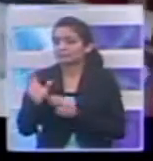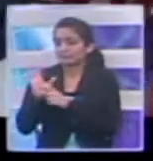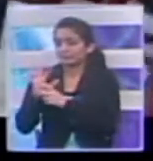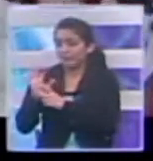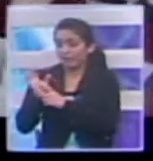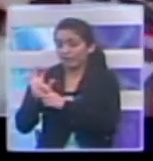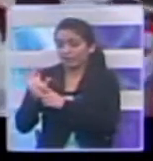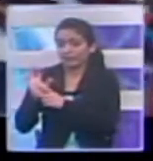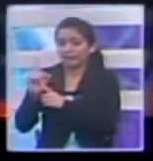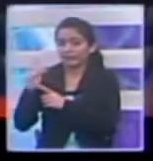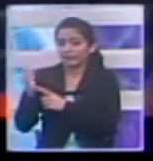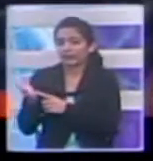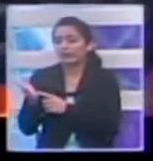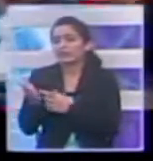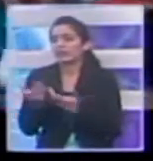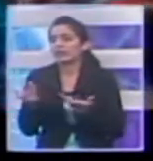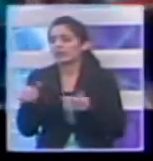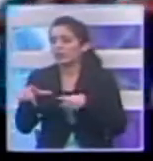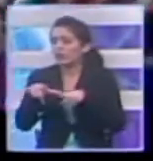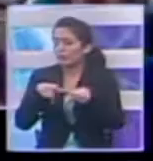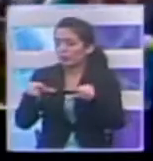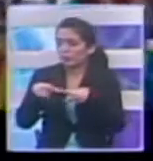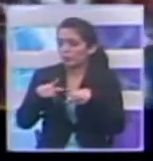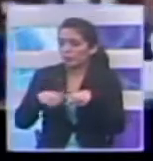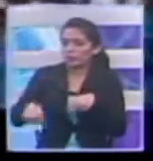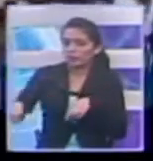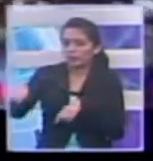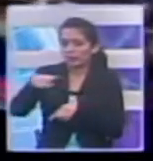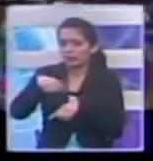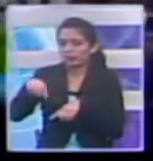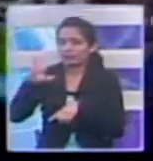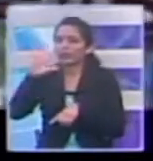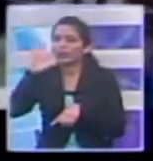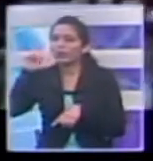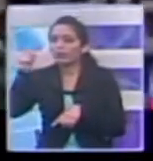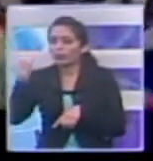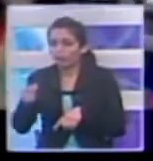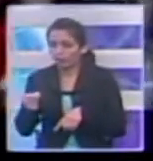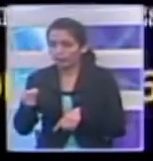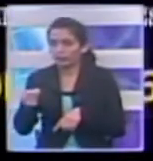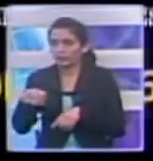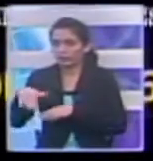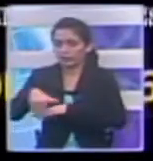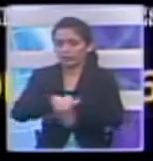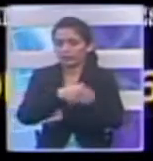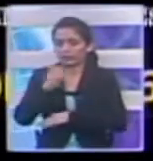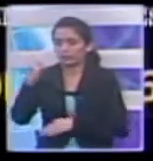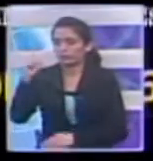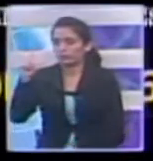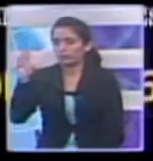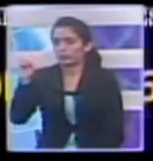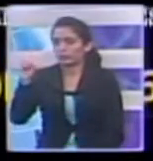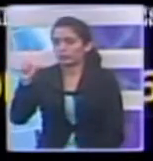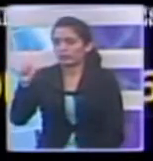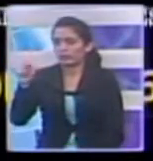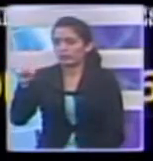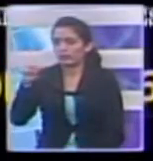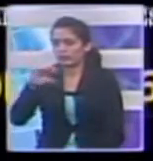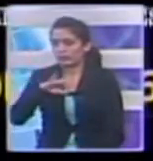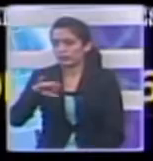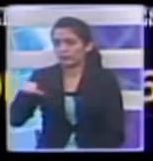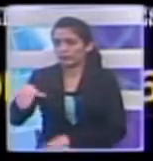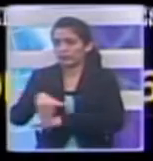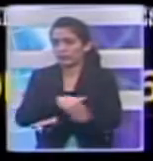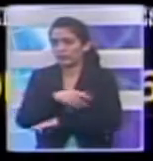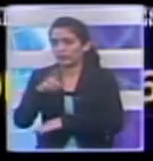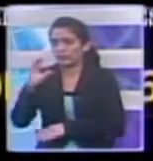Moda y Calzado se está realizando en el redondel del estadio aquí en la ciudad de Cuenca, en la avenida Solano y la Remigio Crespo, muy conocido aquí en la